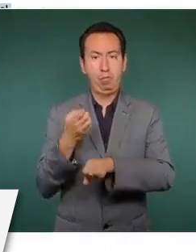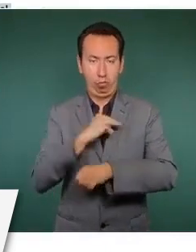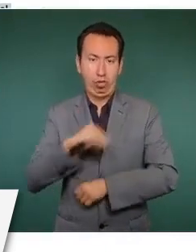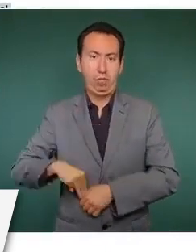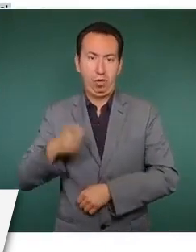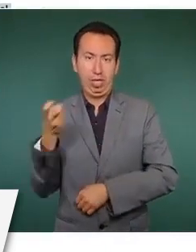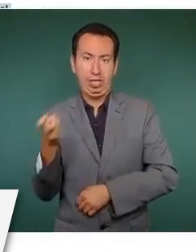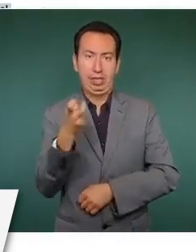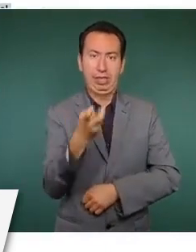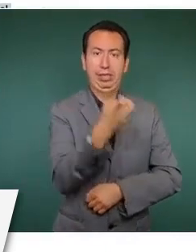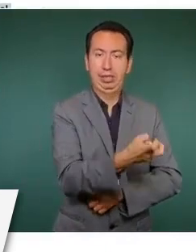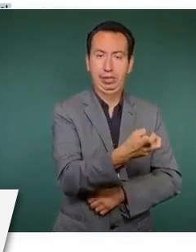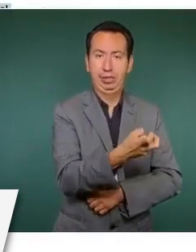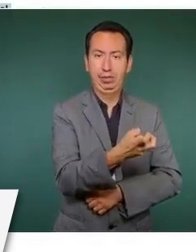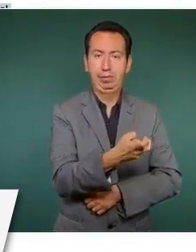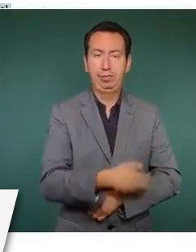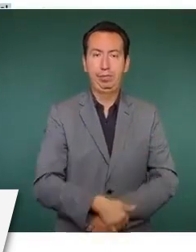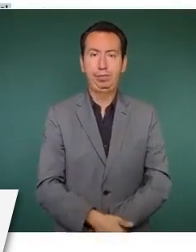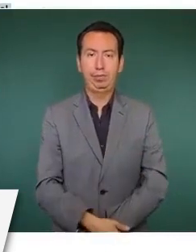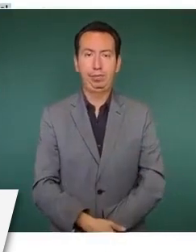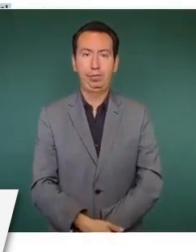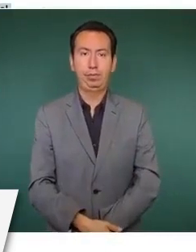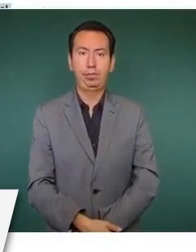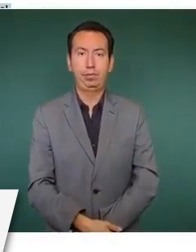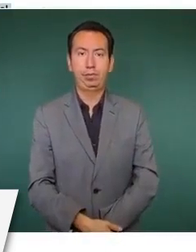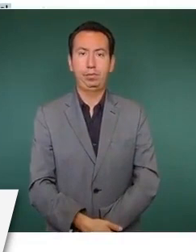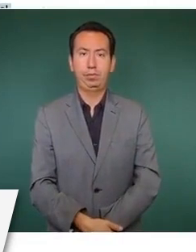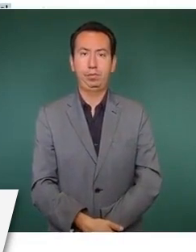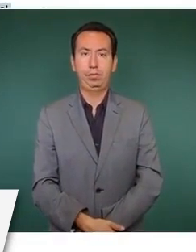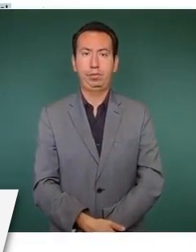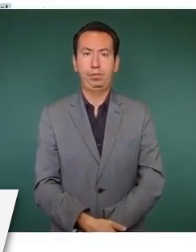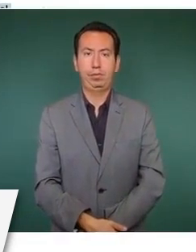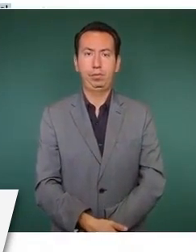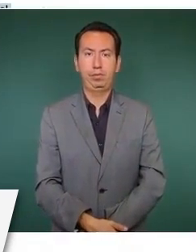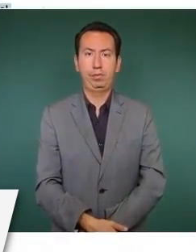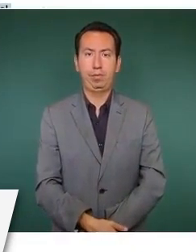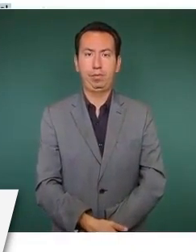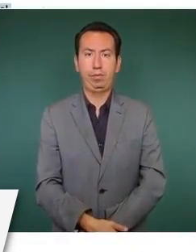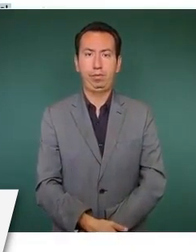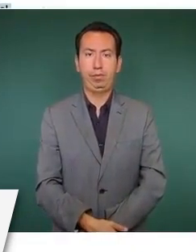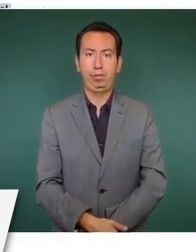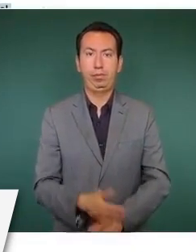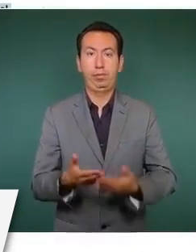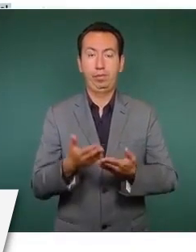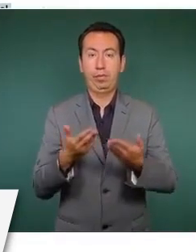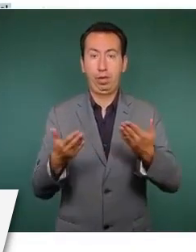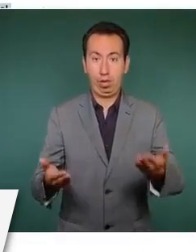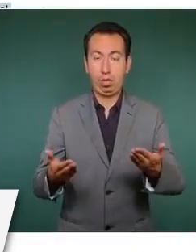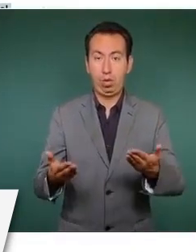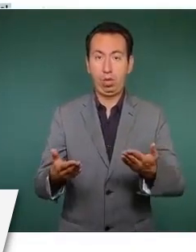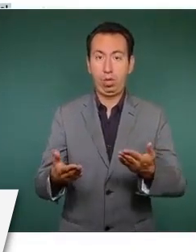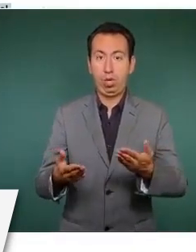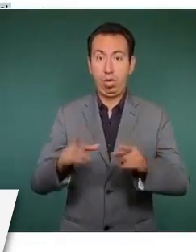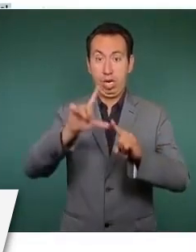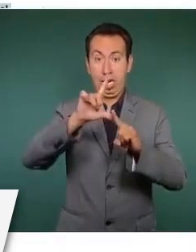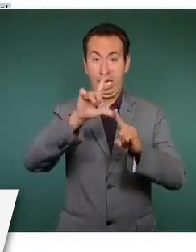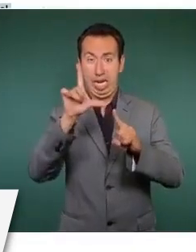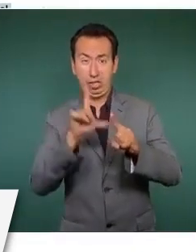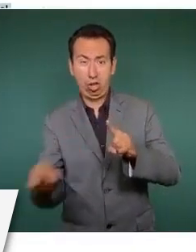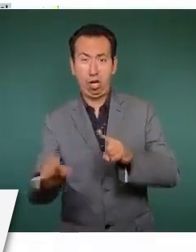actuando en esos 3 municipios. En cuanto a fuerzas de seguridad